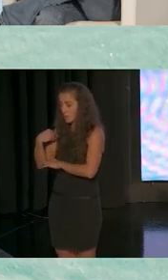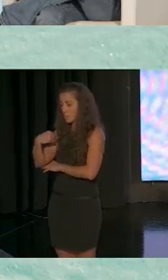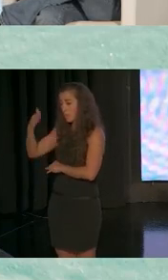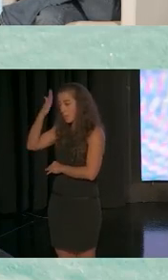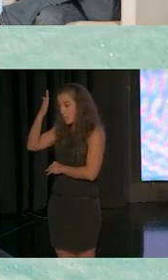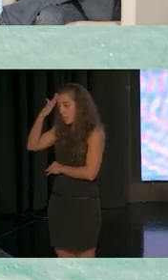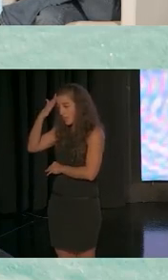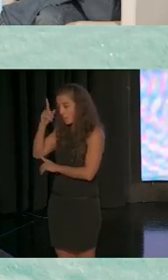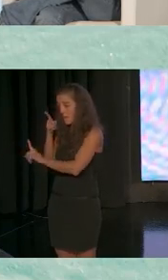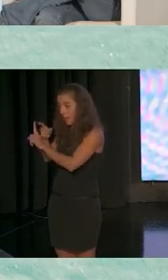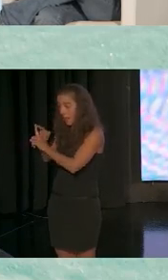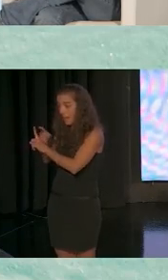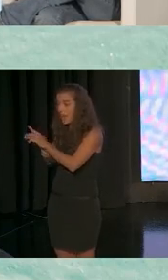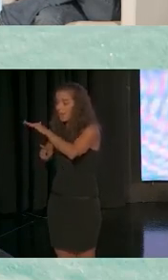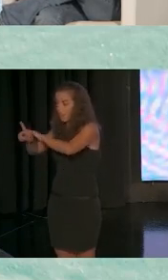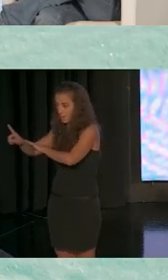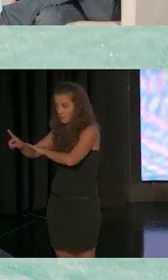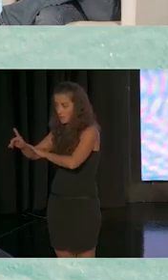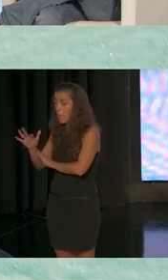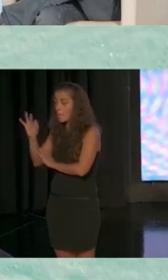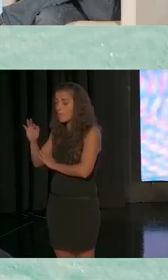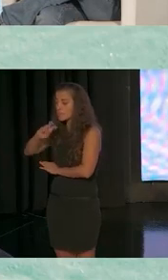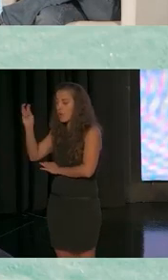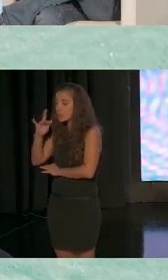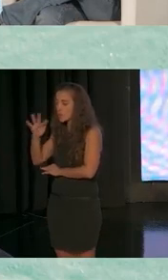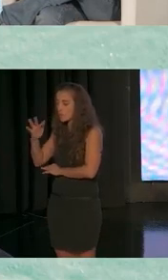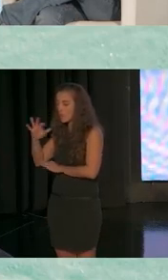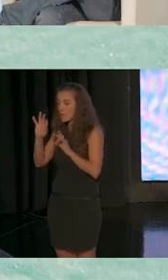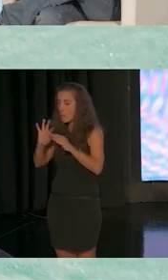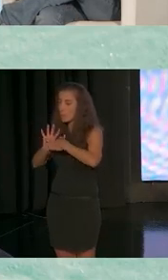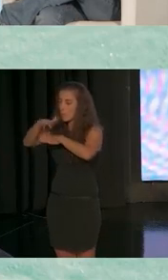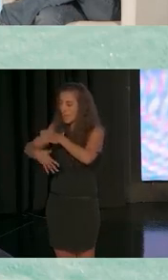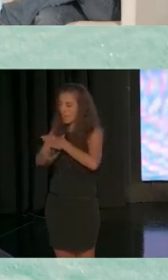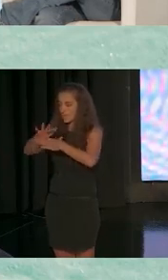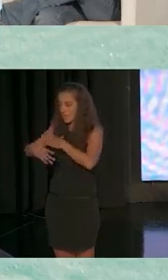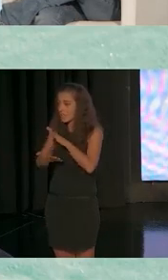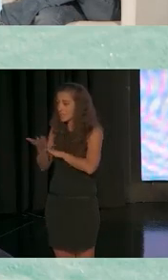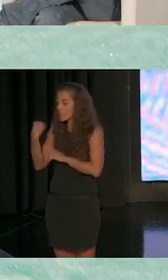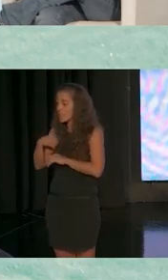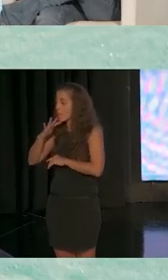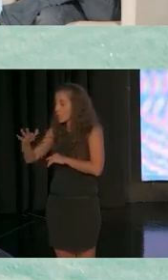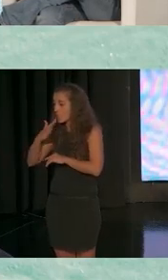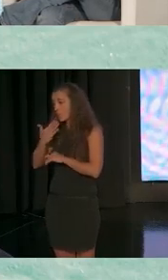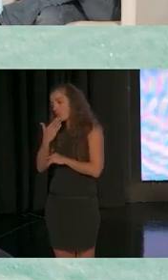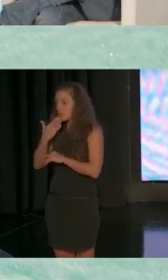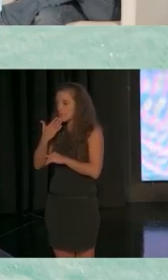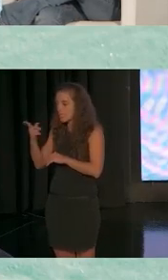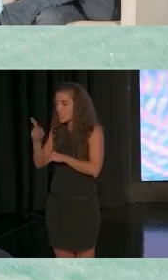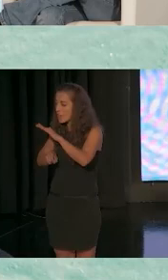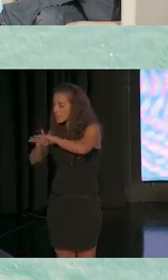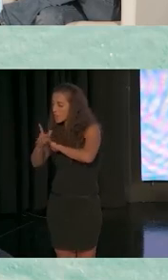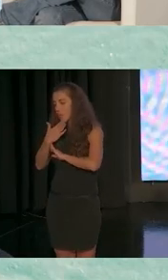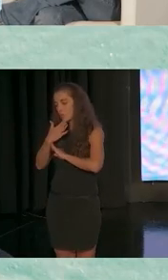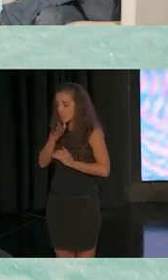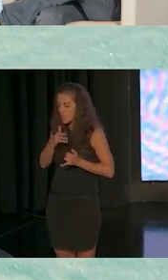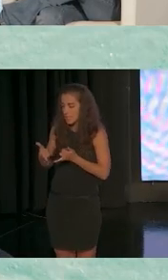desarrollo y utilizan otra metáfora que es la metáfora de la cascada de forma que el desarrollo sería algo más parecido a un río que va